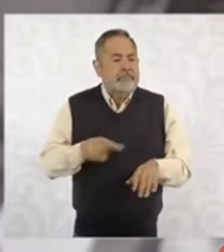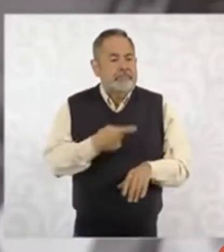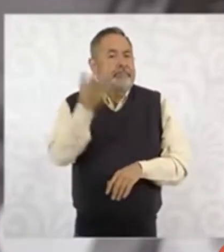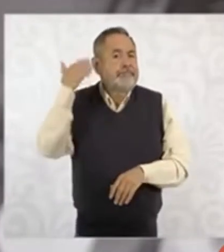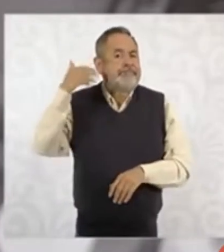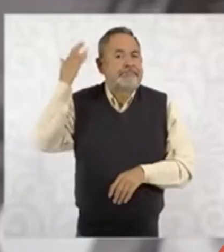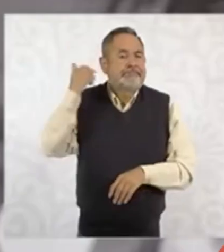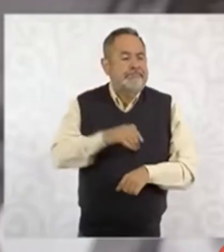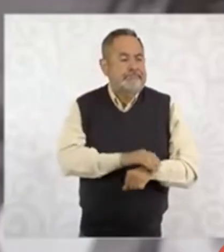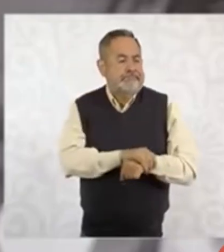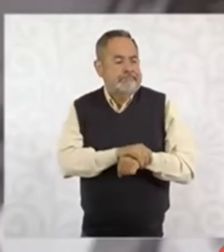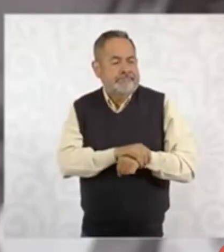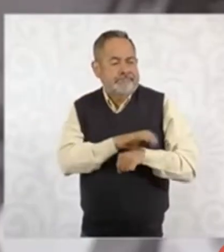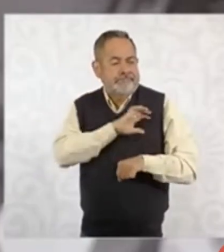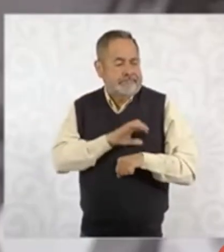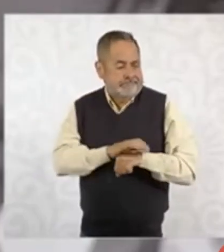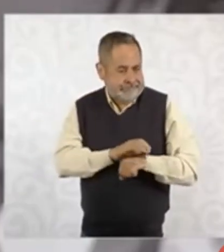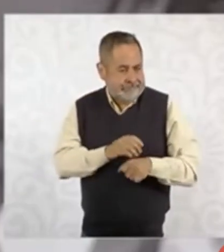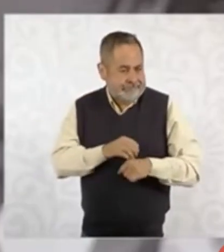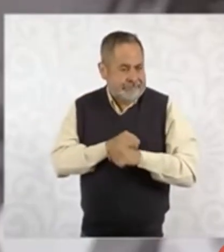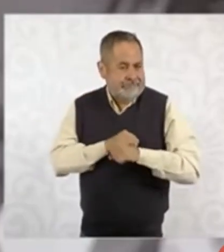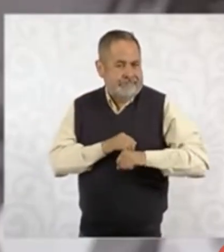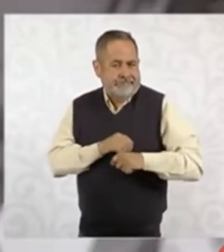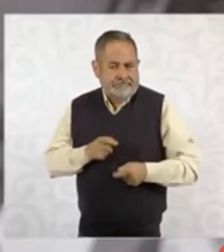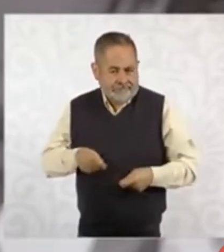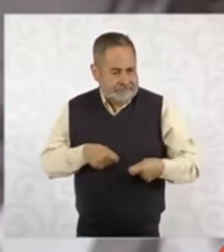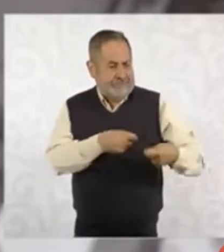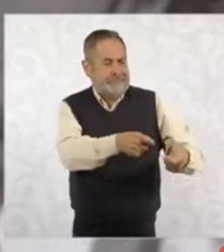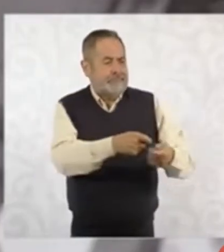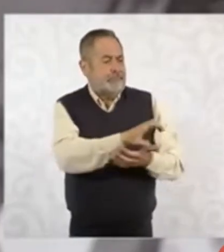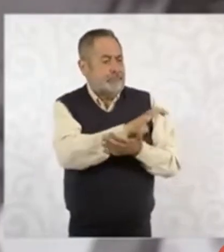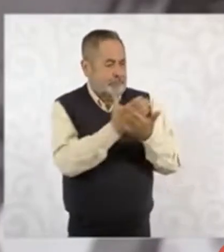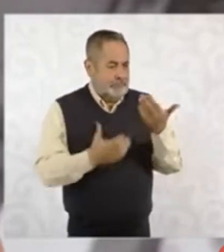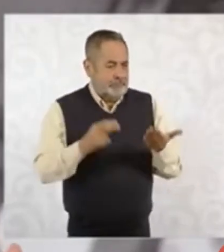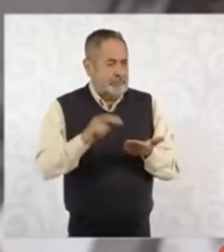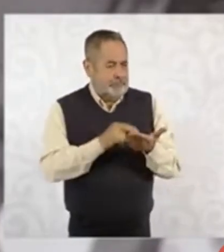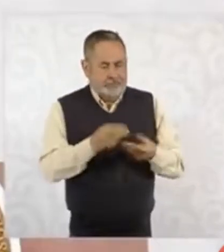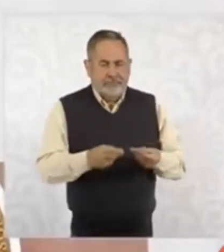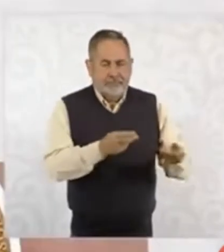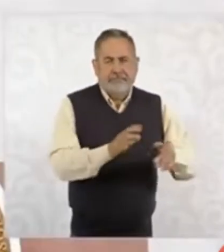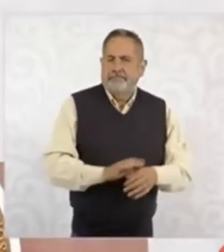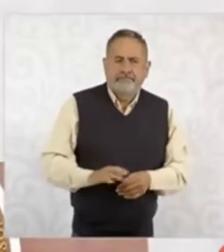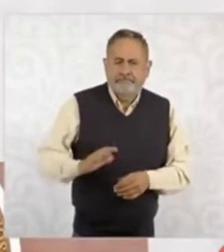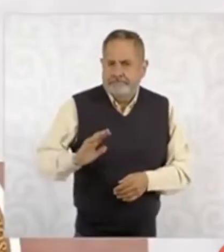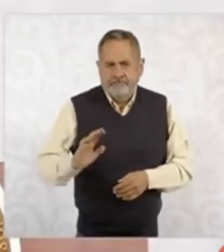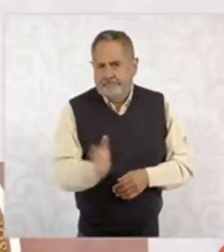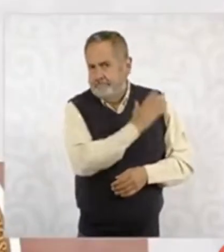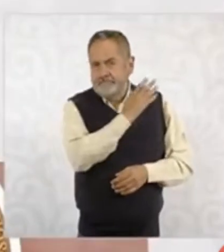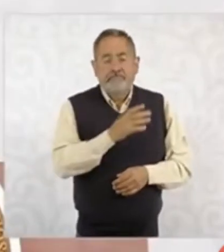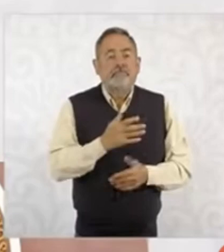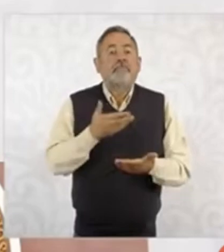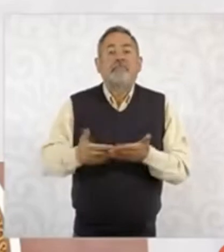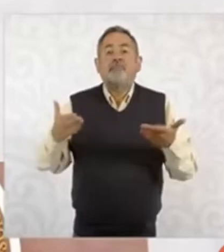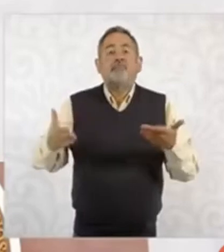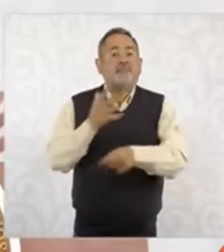amistades se daban concesiones. Se es abierto, se es transparente.